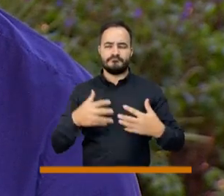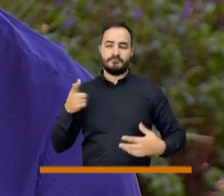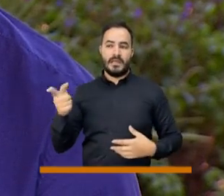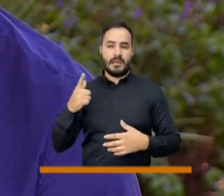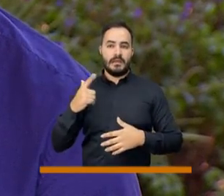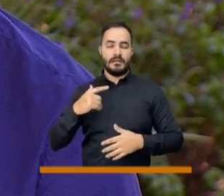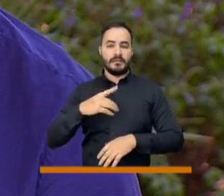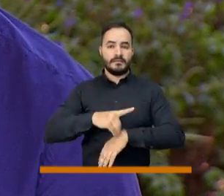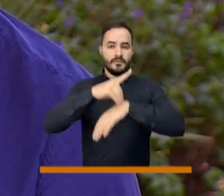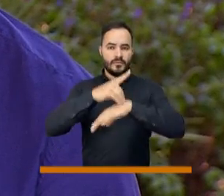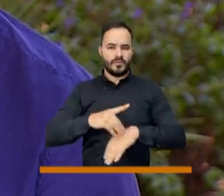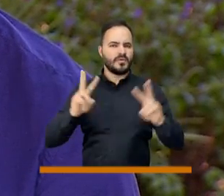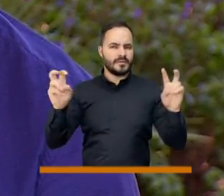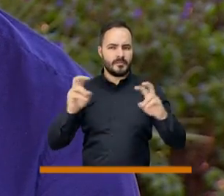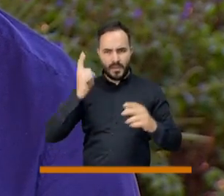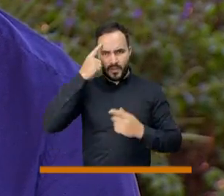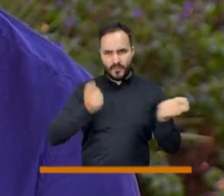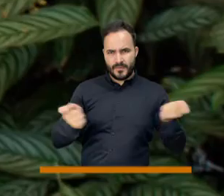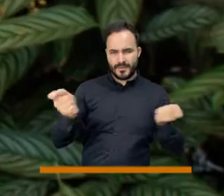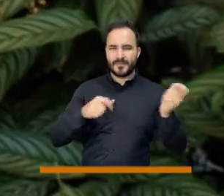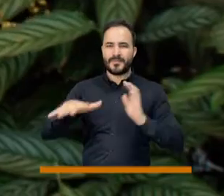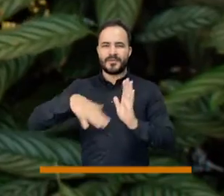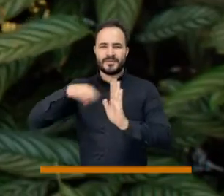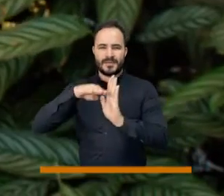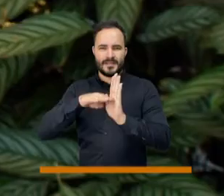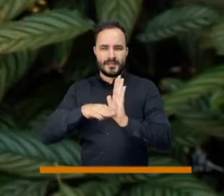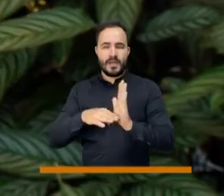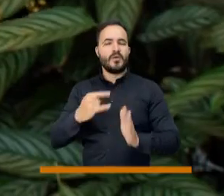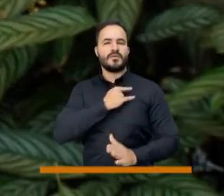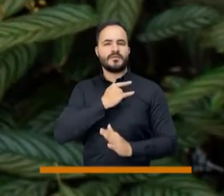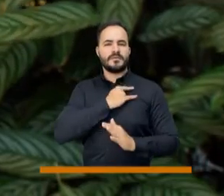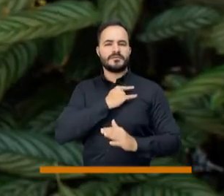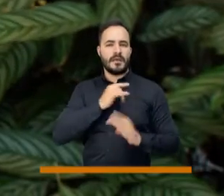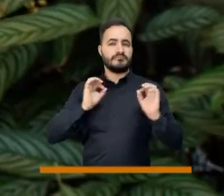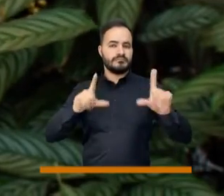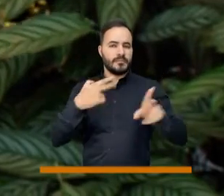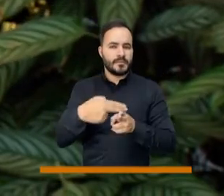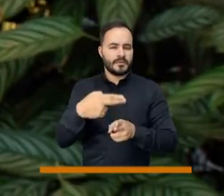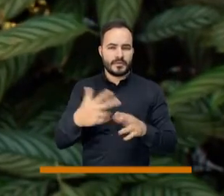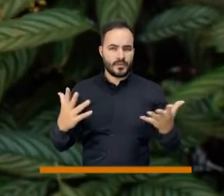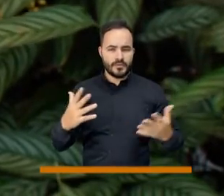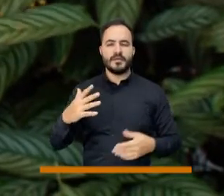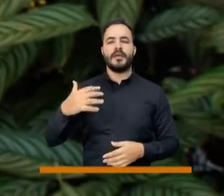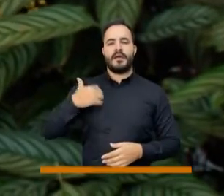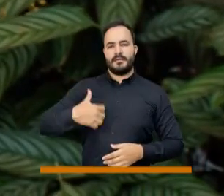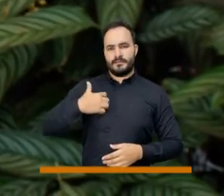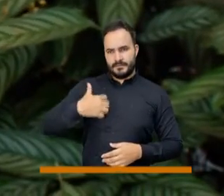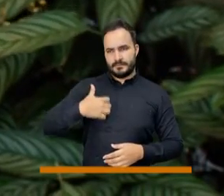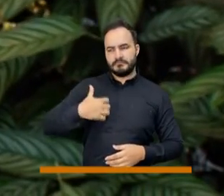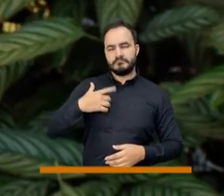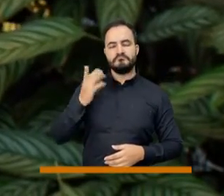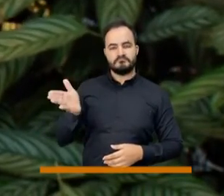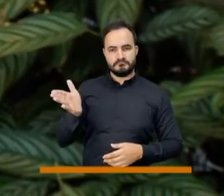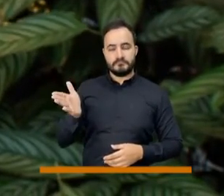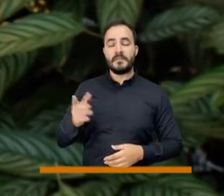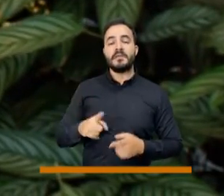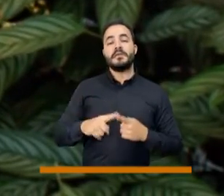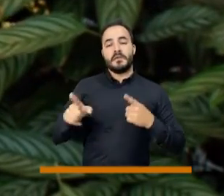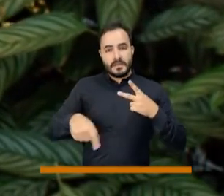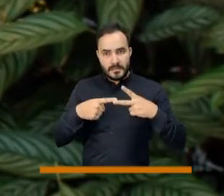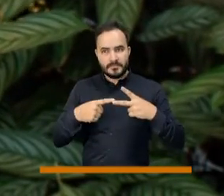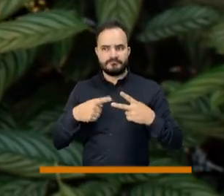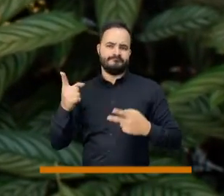en gobierno y política pública de la Universidad Católica en Córdoba de Argentina,